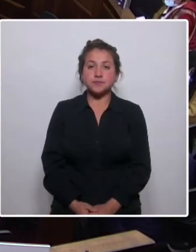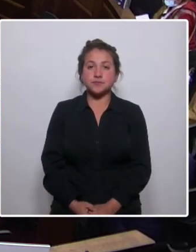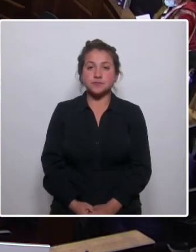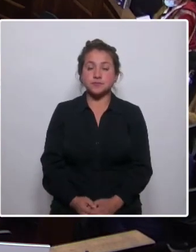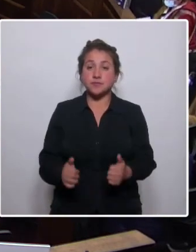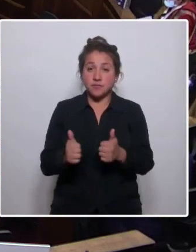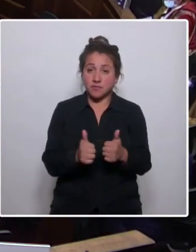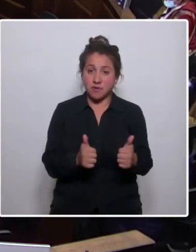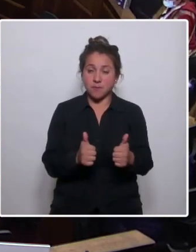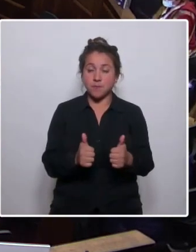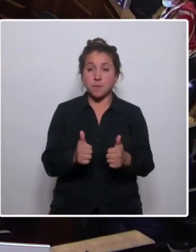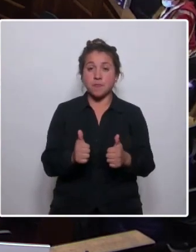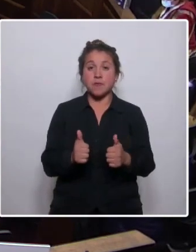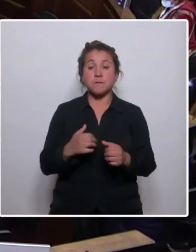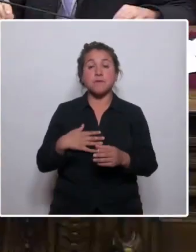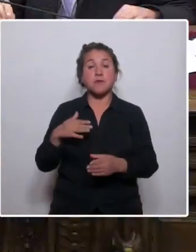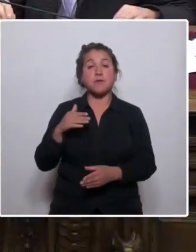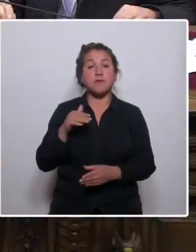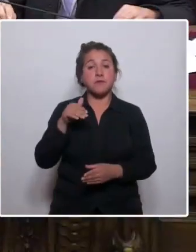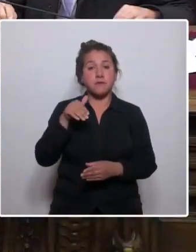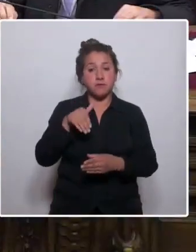Bien, corresponde poner en votación